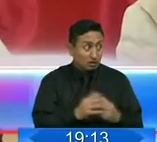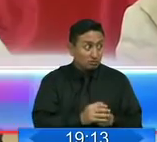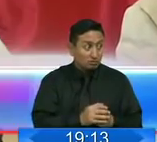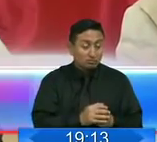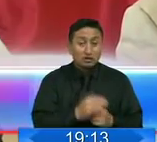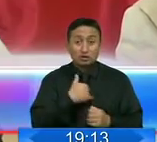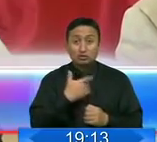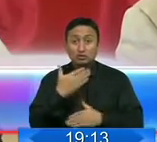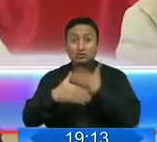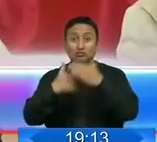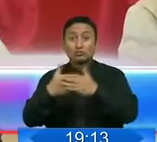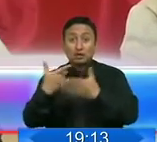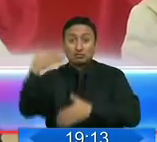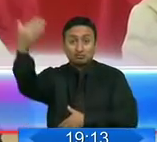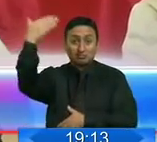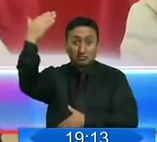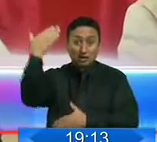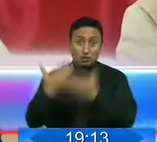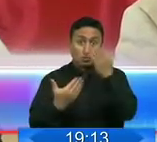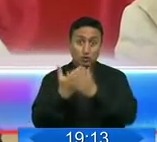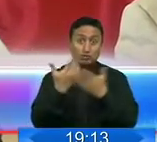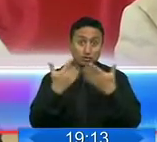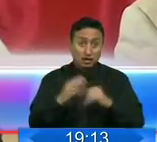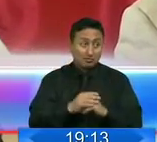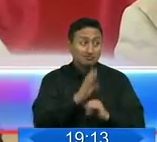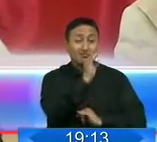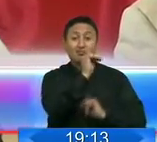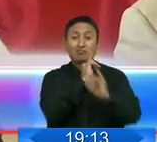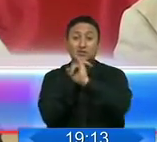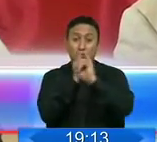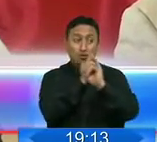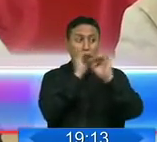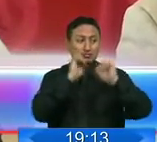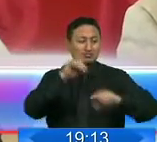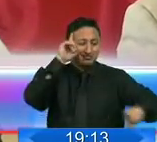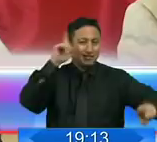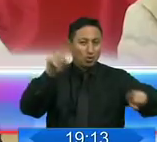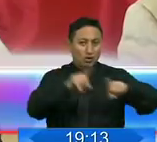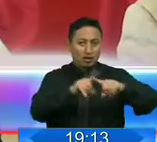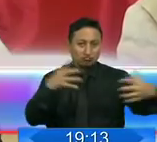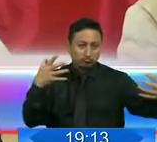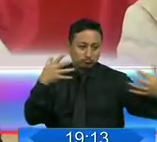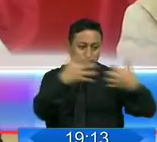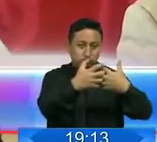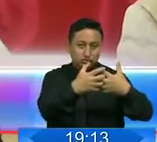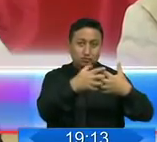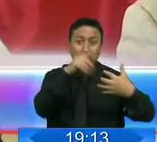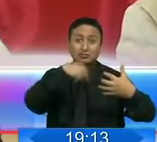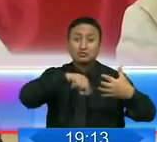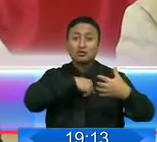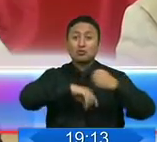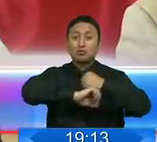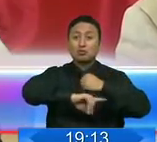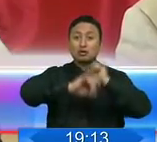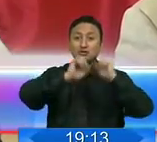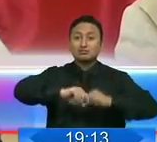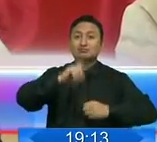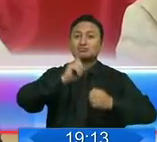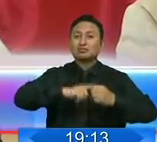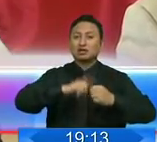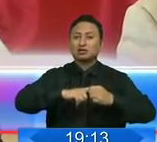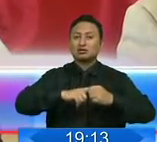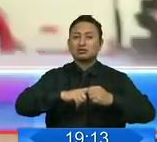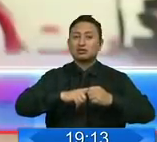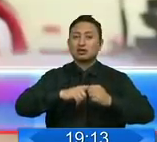funciones conjuntamente con las demás instituciones, porque es parte de nuestra oferta de campaña tener un Quito sin